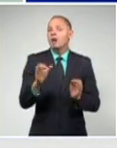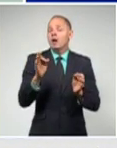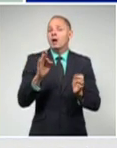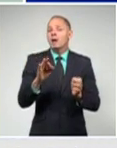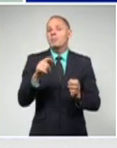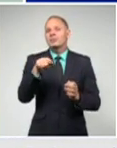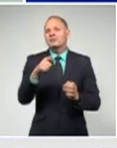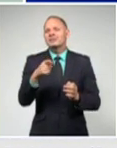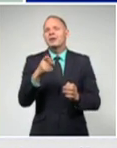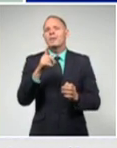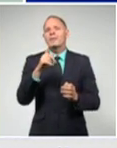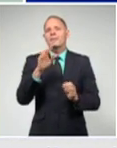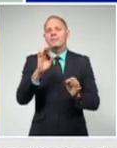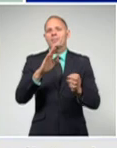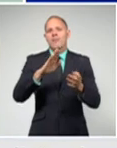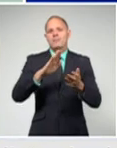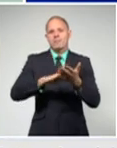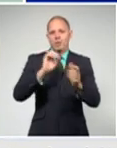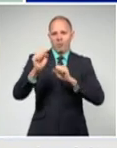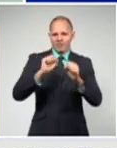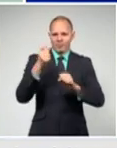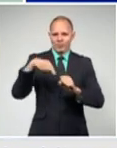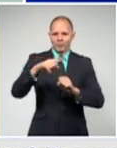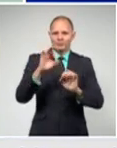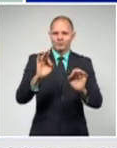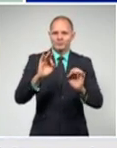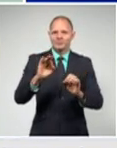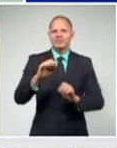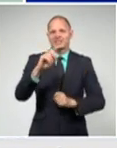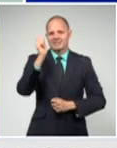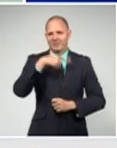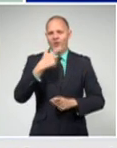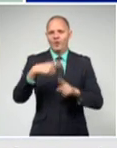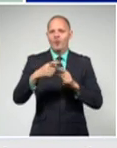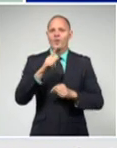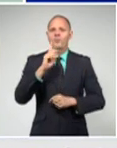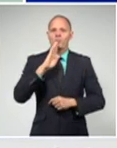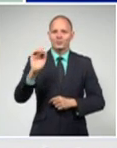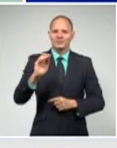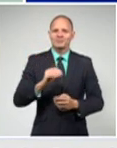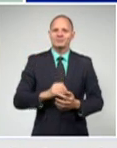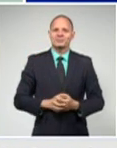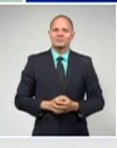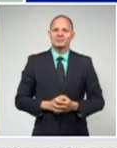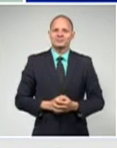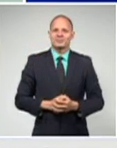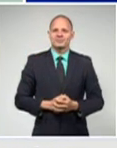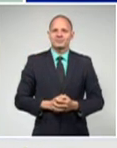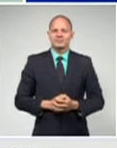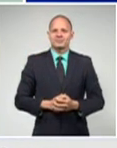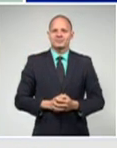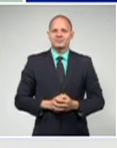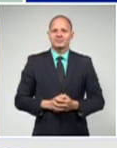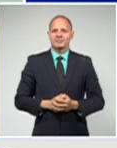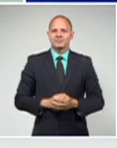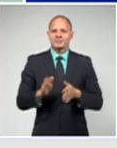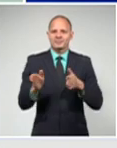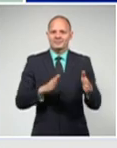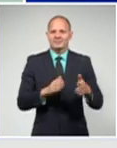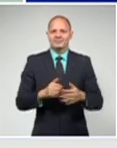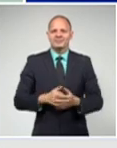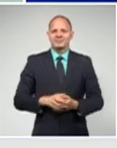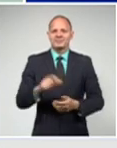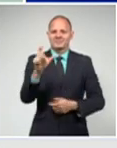Ciego de Ávila y 1 en Bolivia. Camagüey con 18 casos autóctonos, la misma cantidad que el